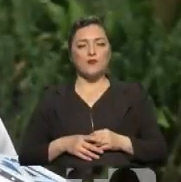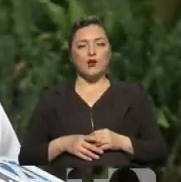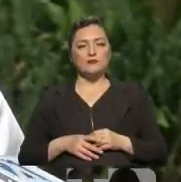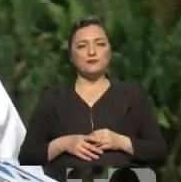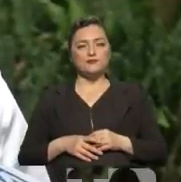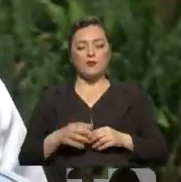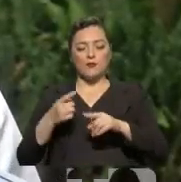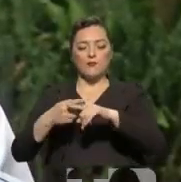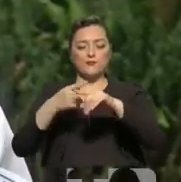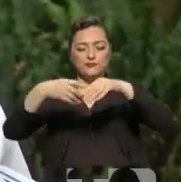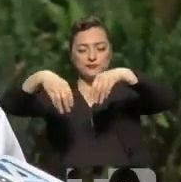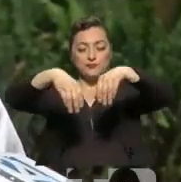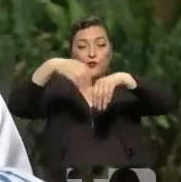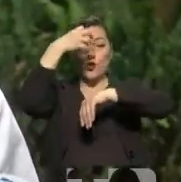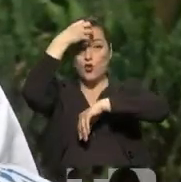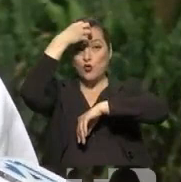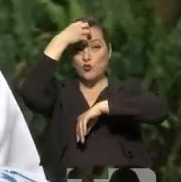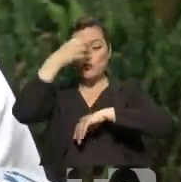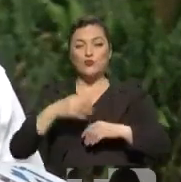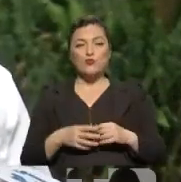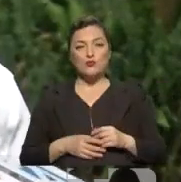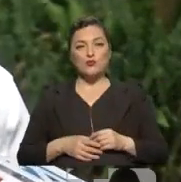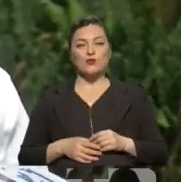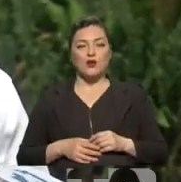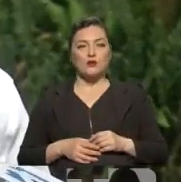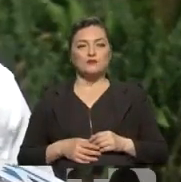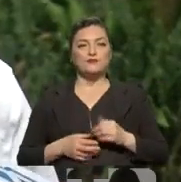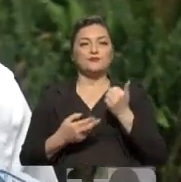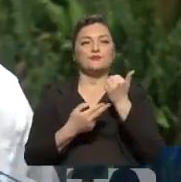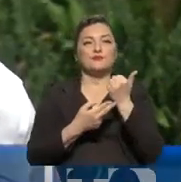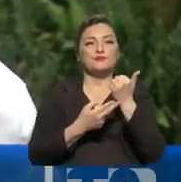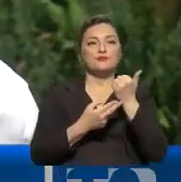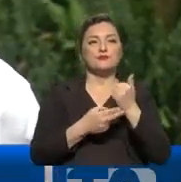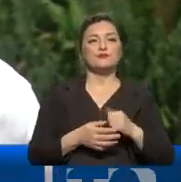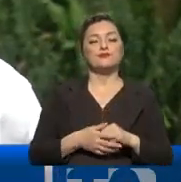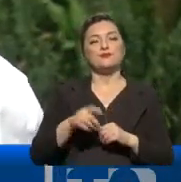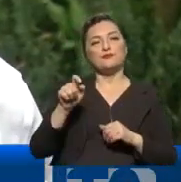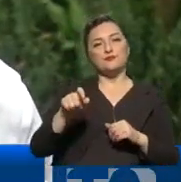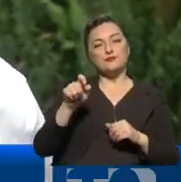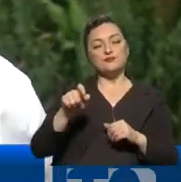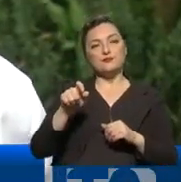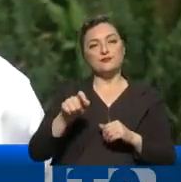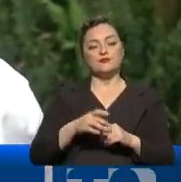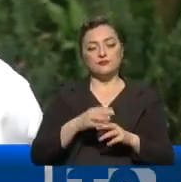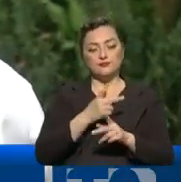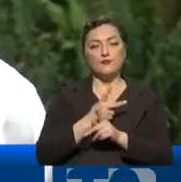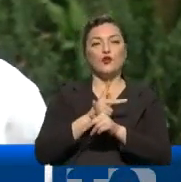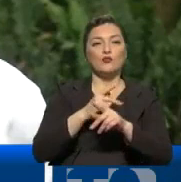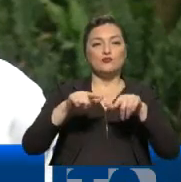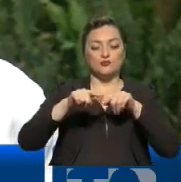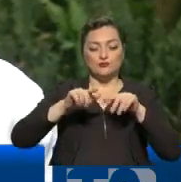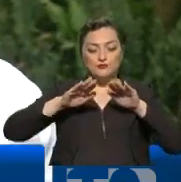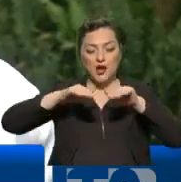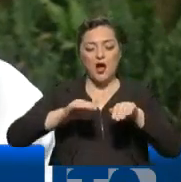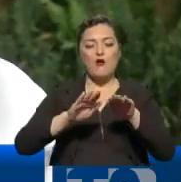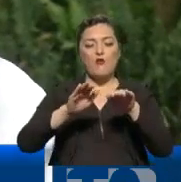serie de actividades educativas, ¿no?, que refuerzan la necesidad de conservar este líquido